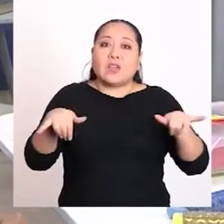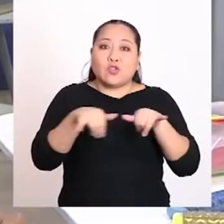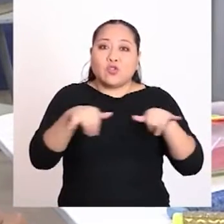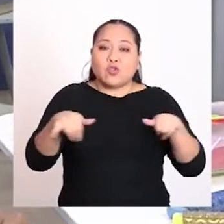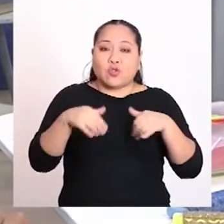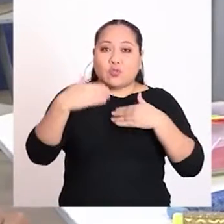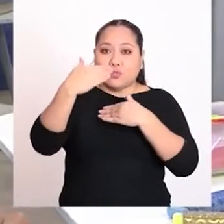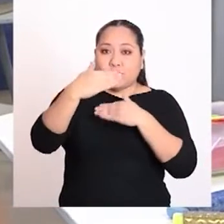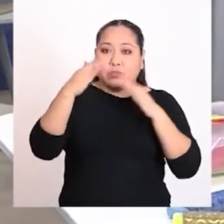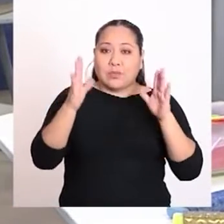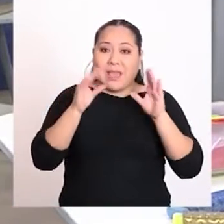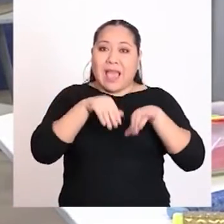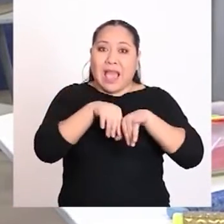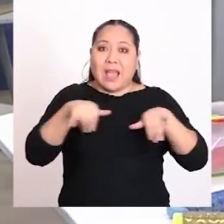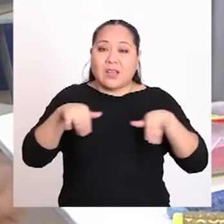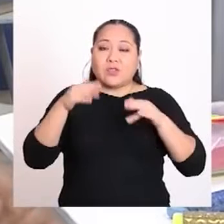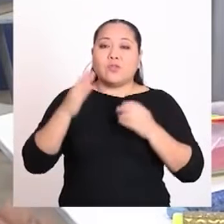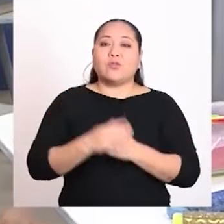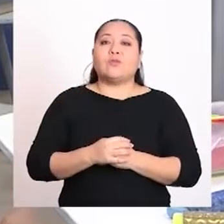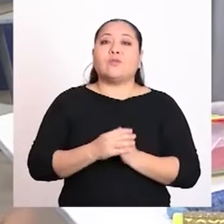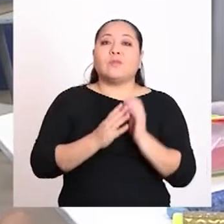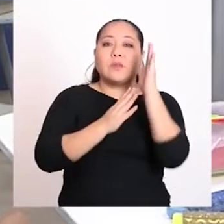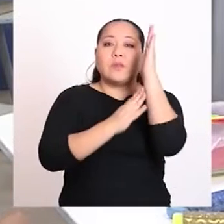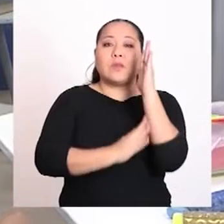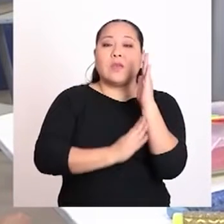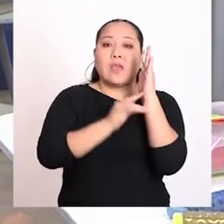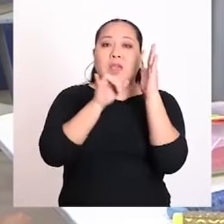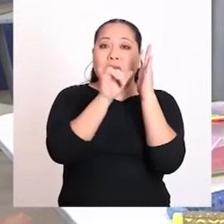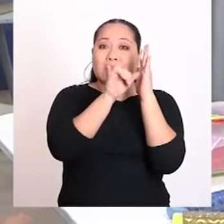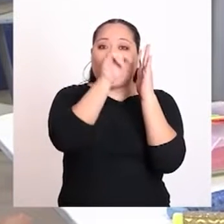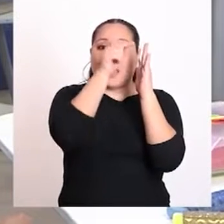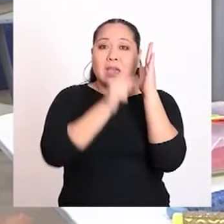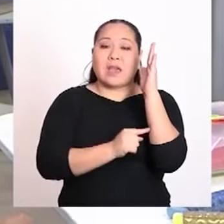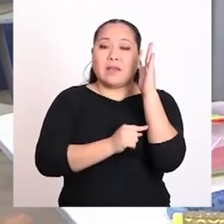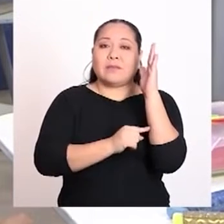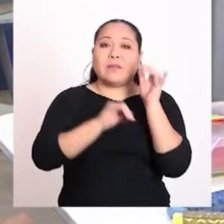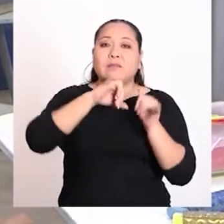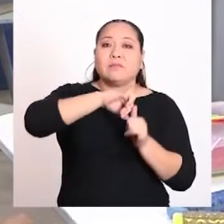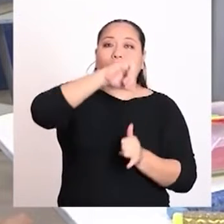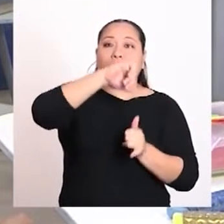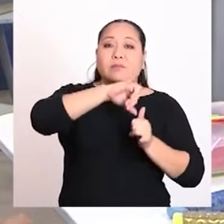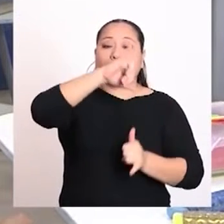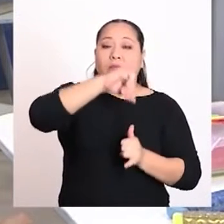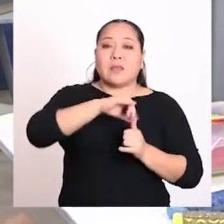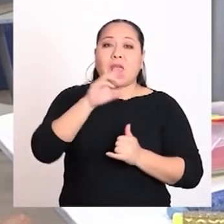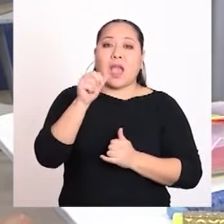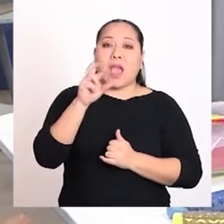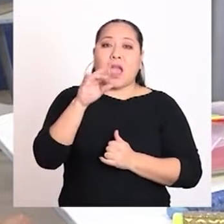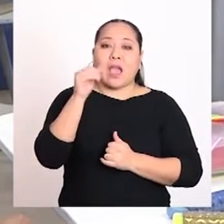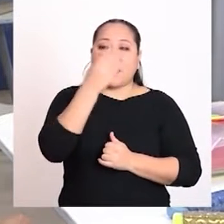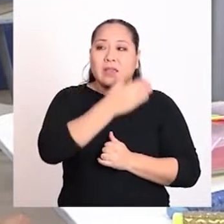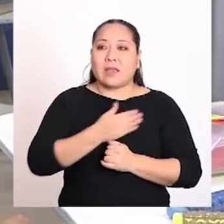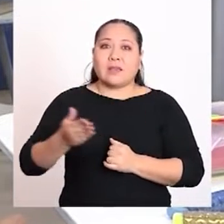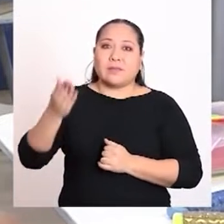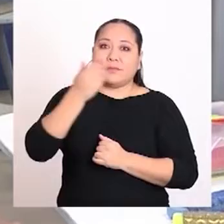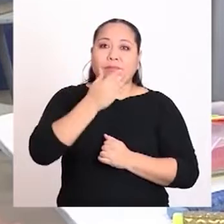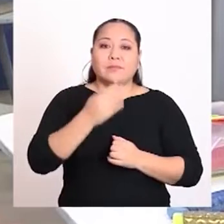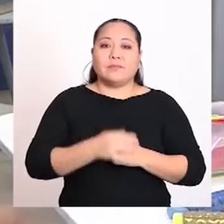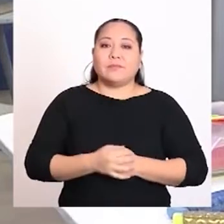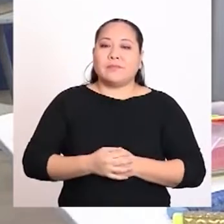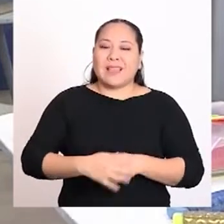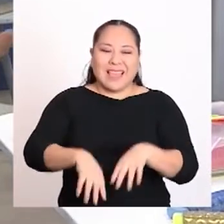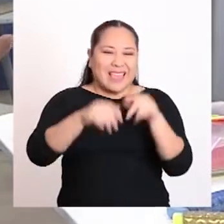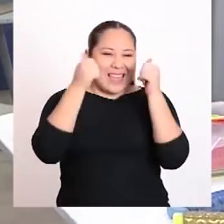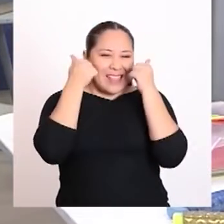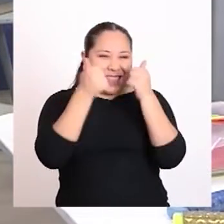superficie rectangular y los valores del eje Y a los valores del área de dicha